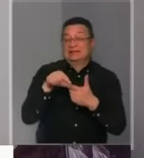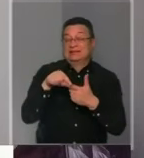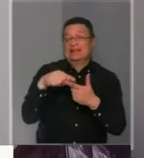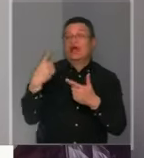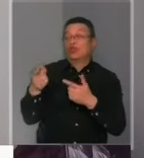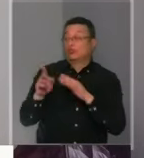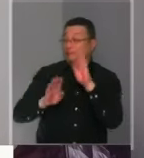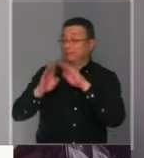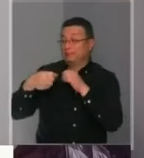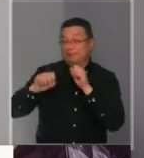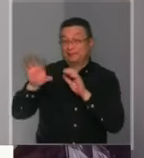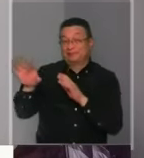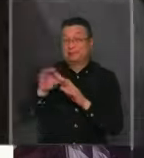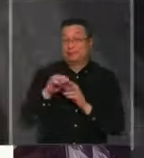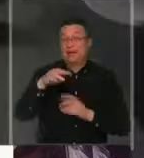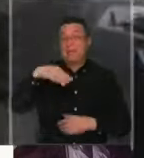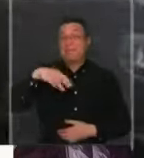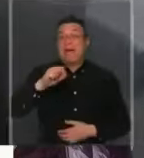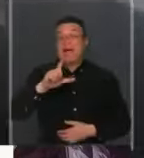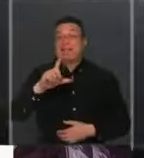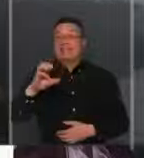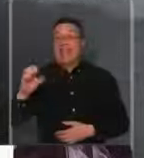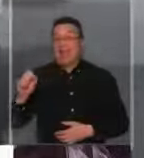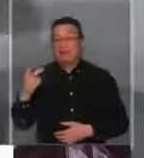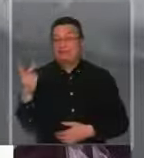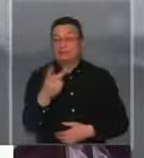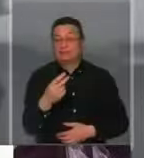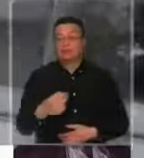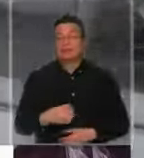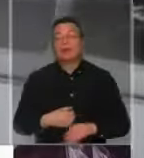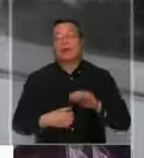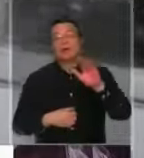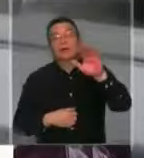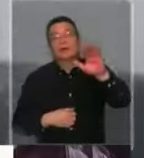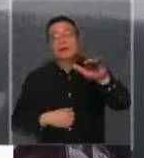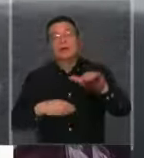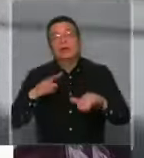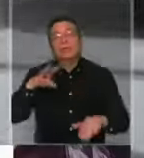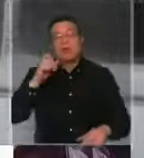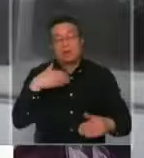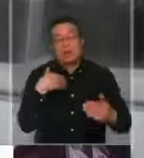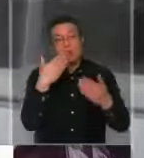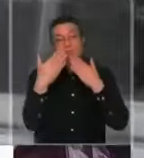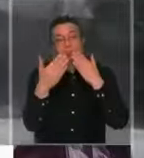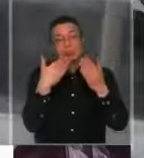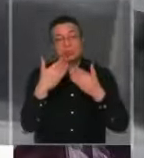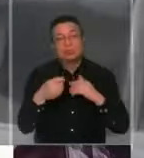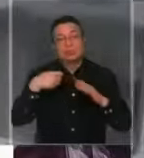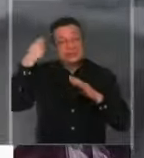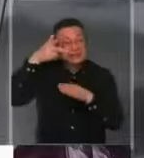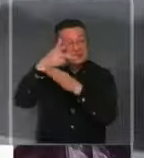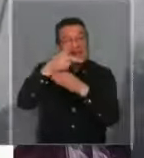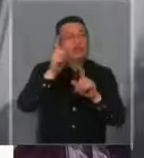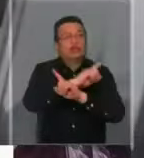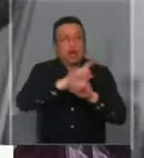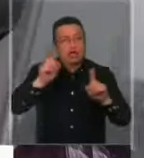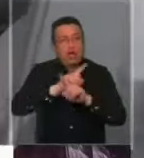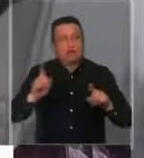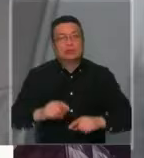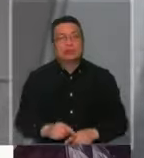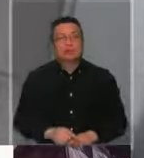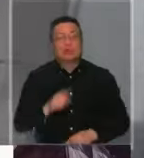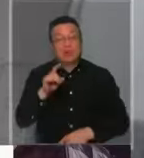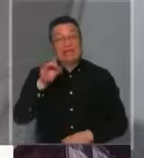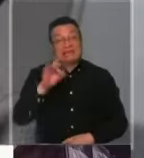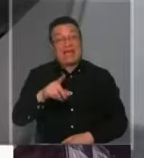candidato resultaba electo, Manuel Mallea. Don Manuel, necesitamos hablar. Que no te grave, dile que no. Manuel, ¿usted sabe de